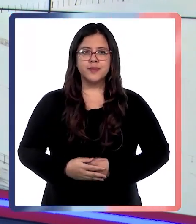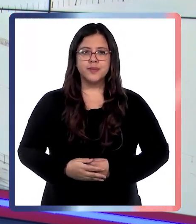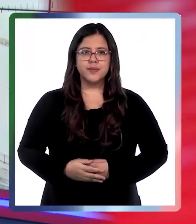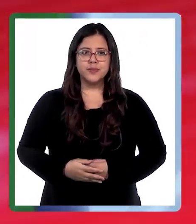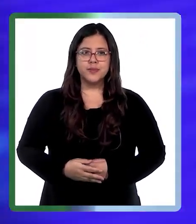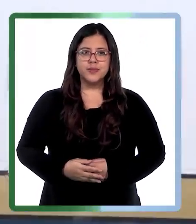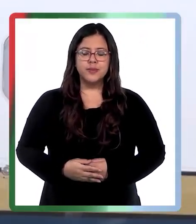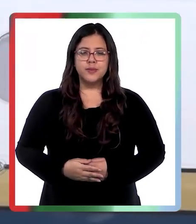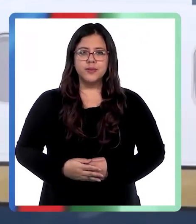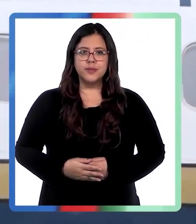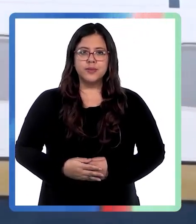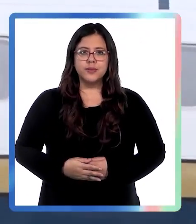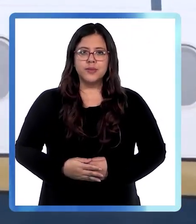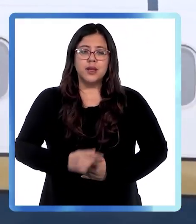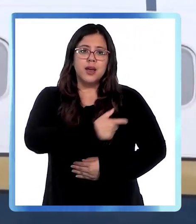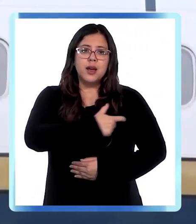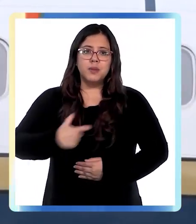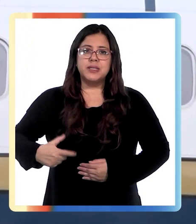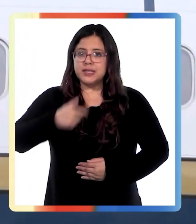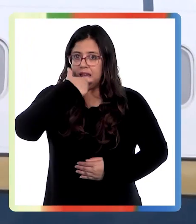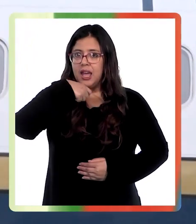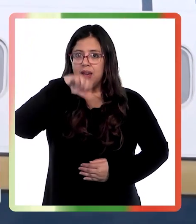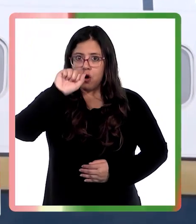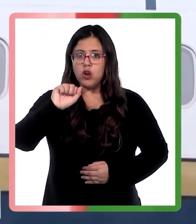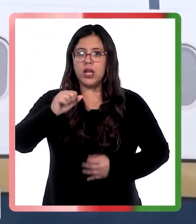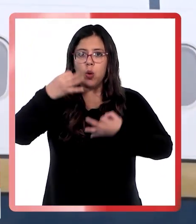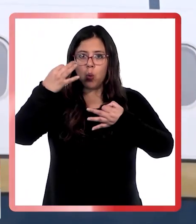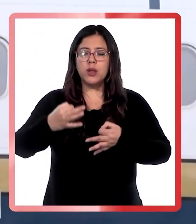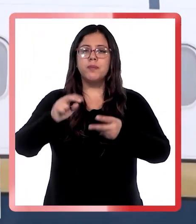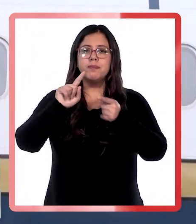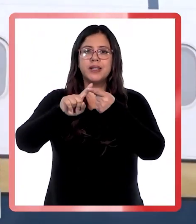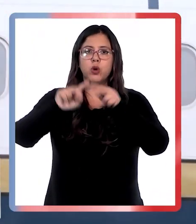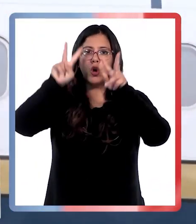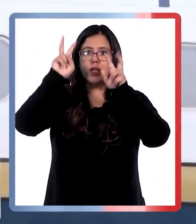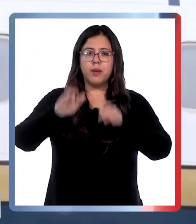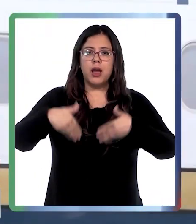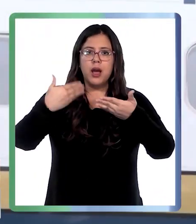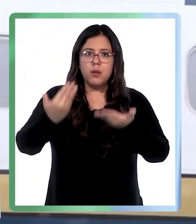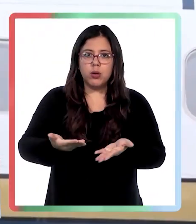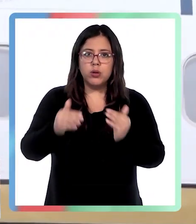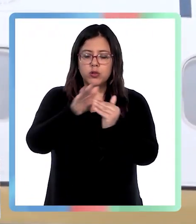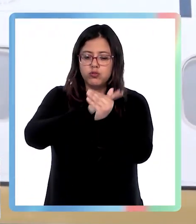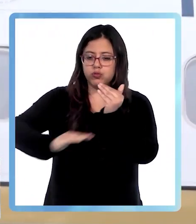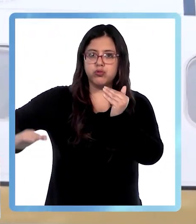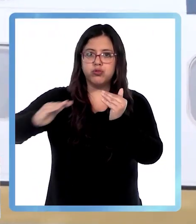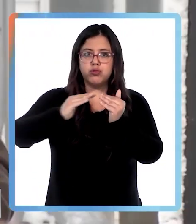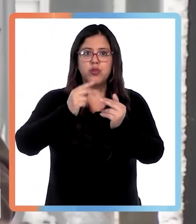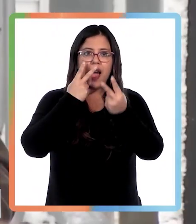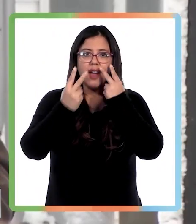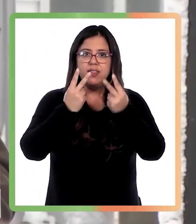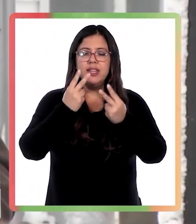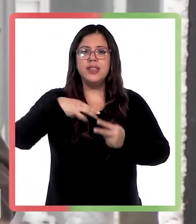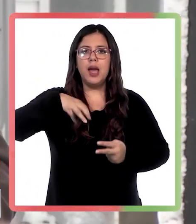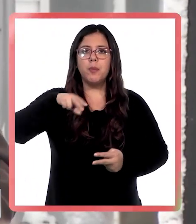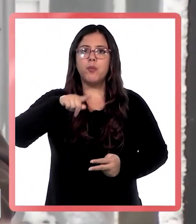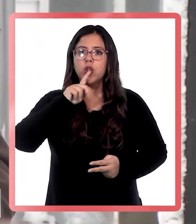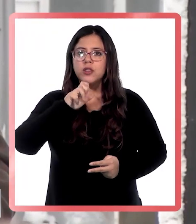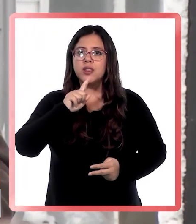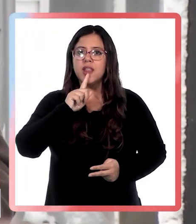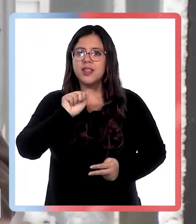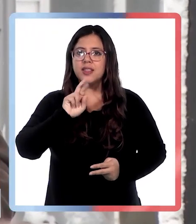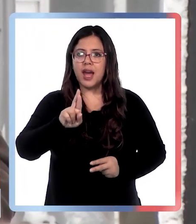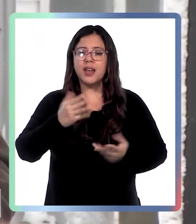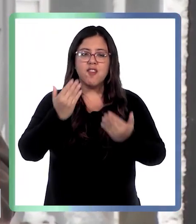Patagonia el presidente borich participó en la entrega del conjunto habitacional vista Monte tarn un proyecto que